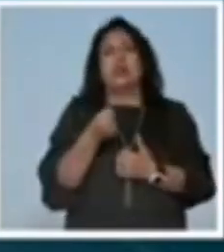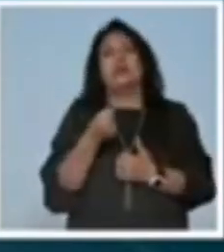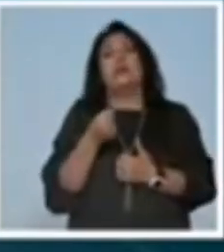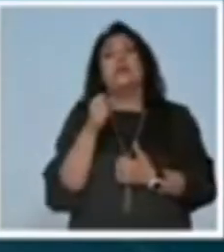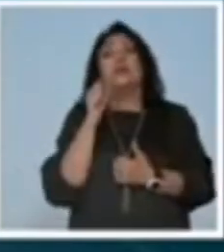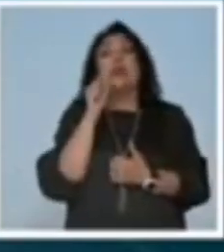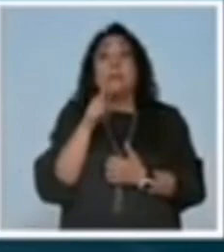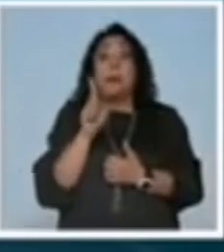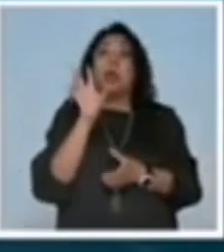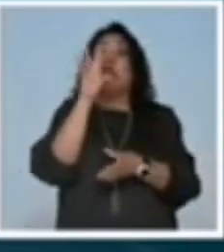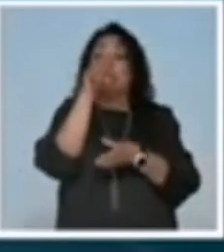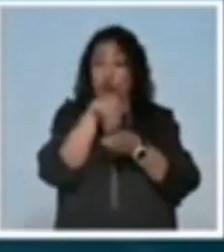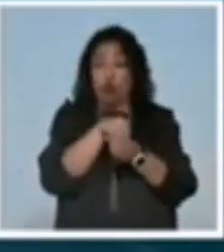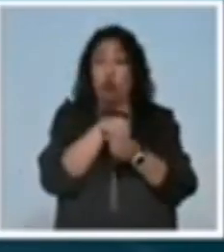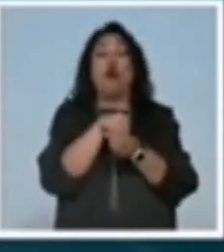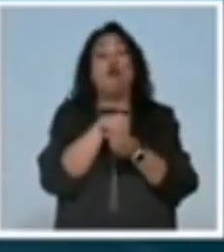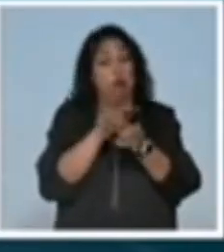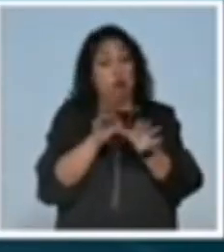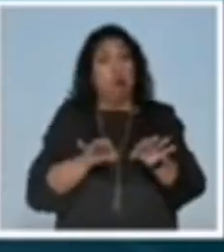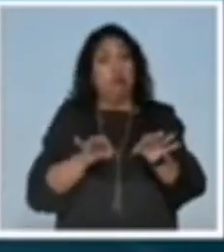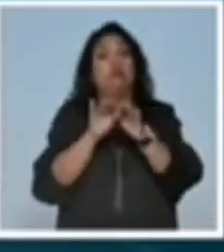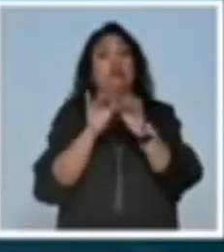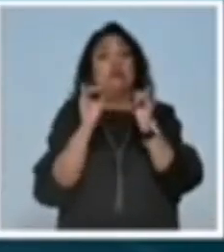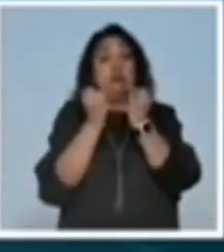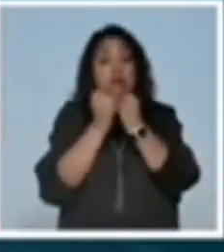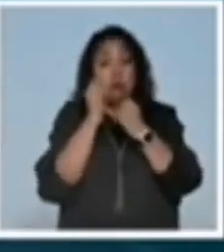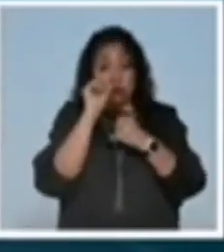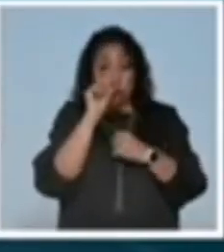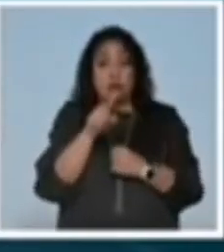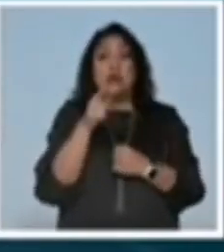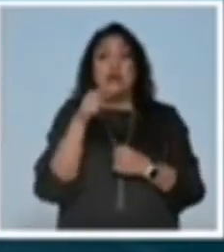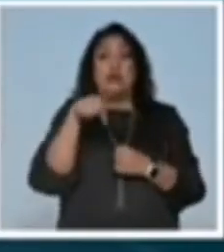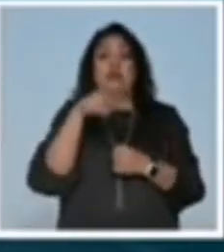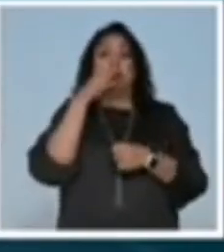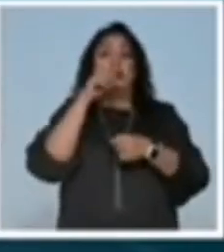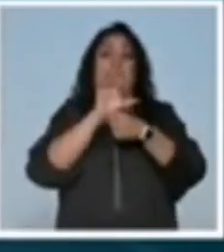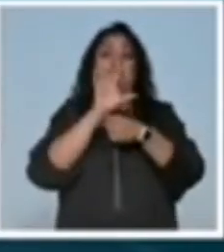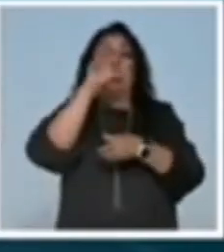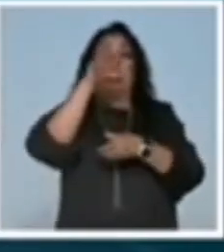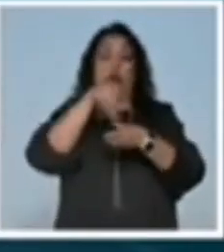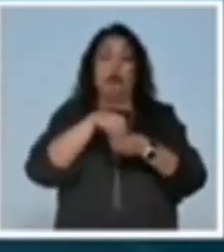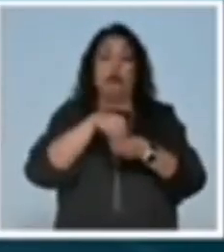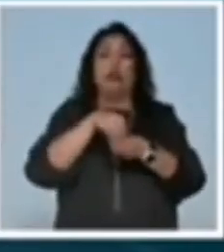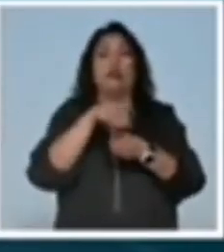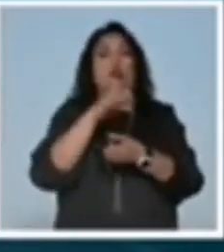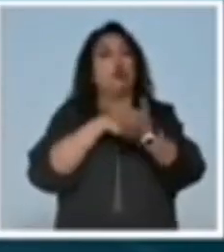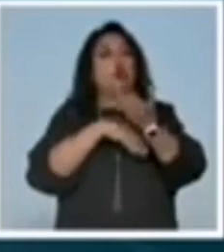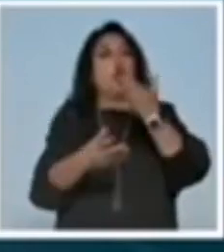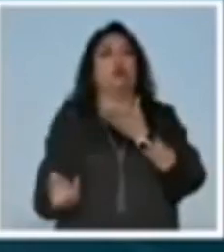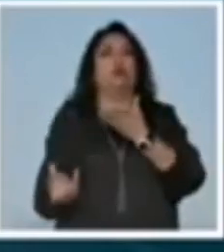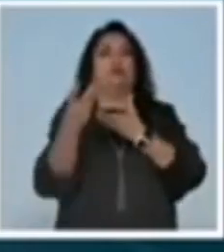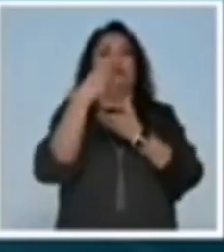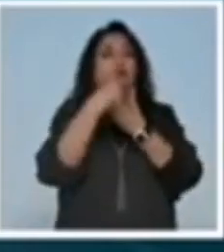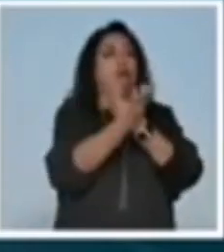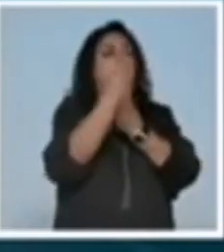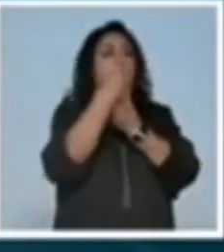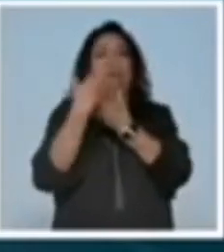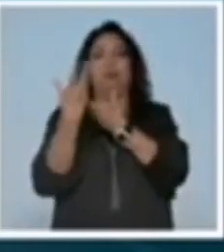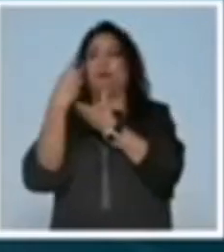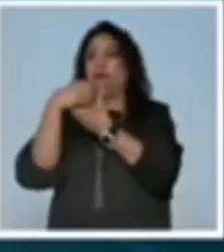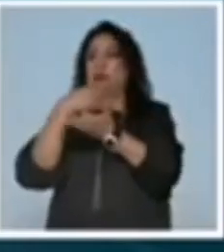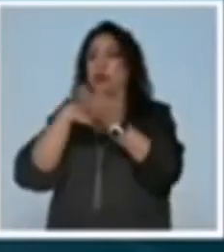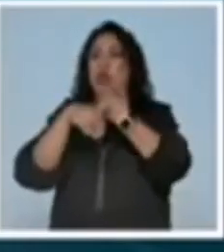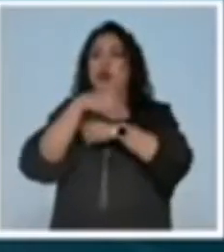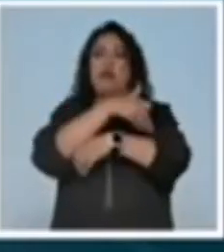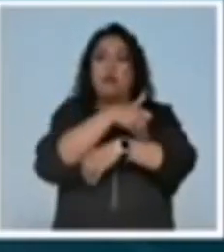y sobre todo de inclusión, ¿no? Es un festival inclusivo donde cabemos todos, toda la familia, todos